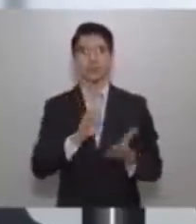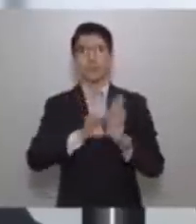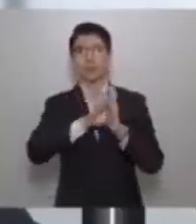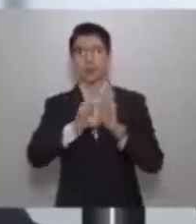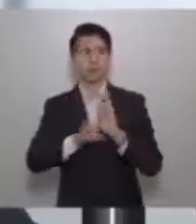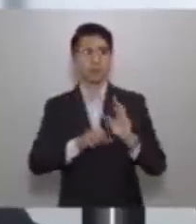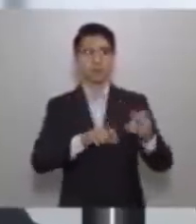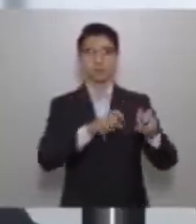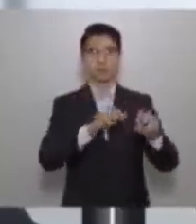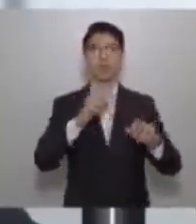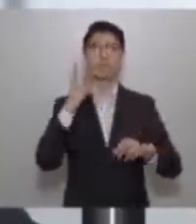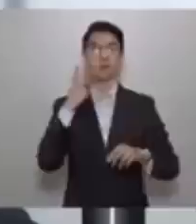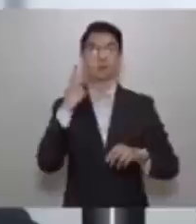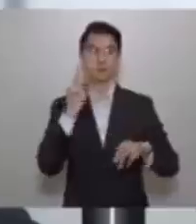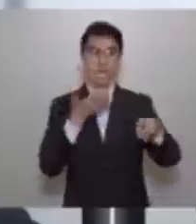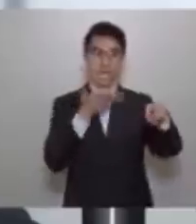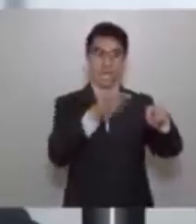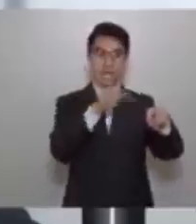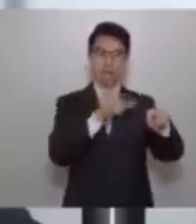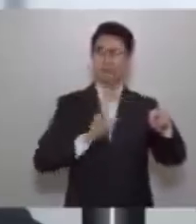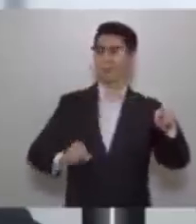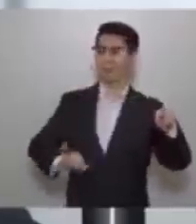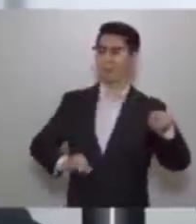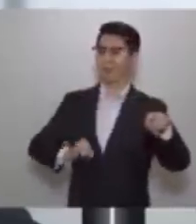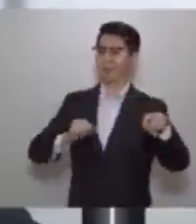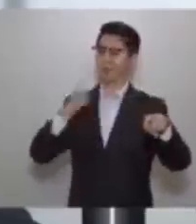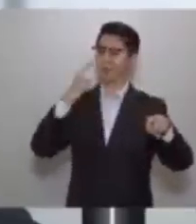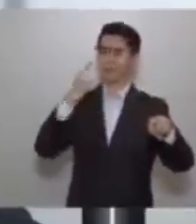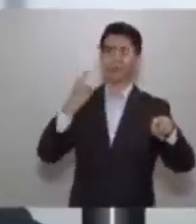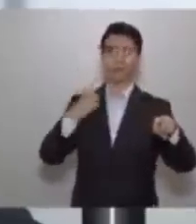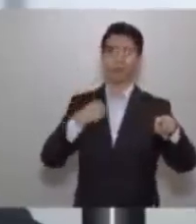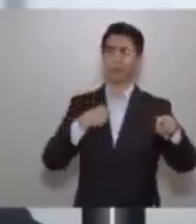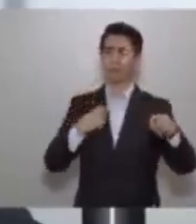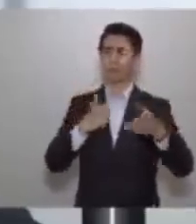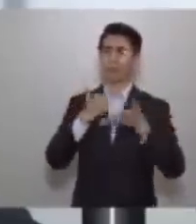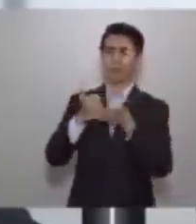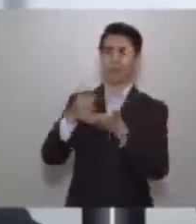actividades de carácter político, por lo cual hasta este momento,